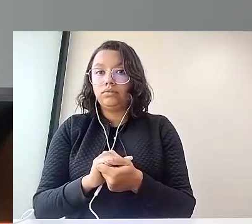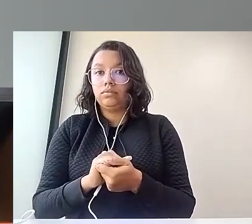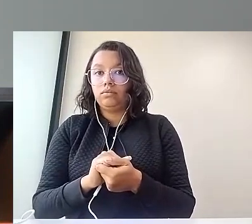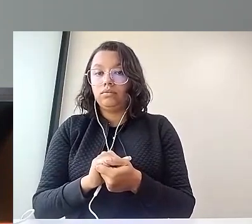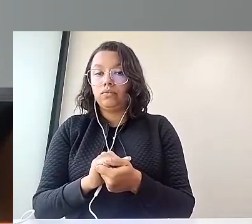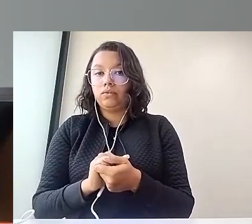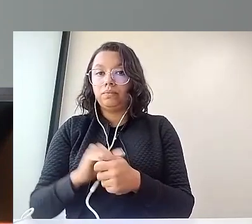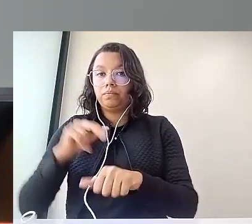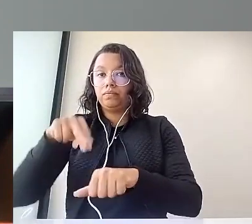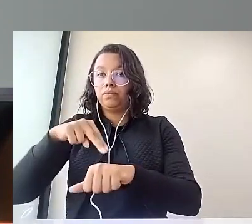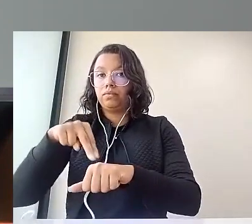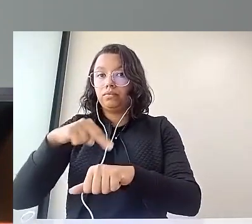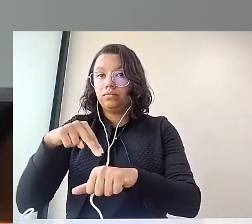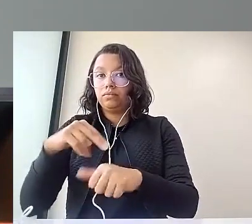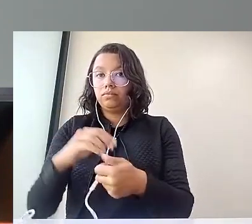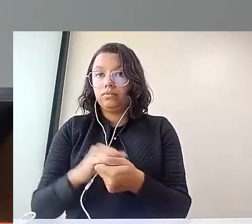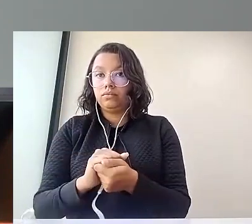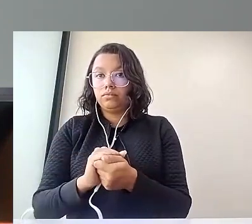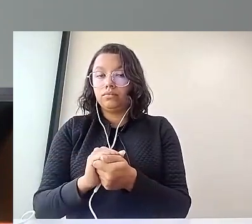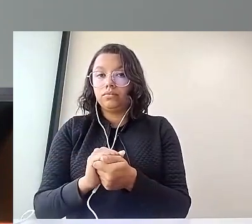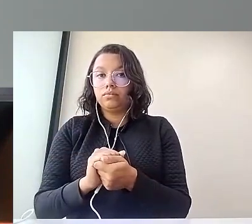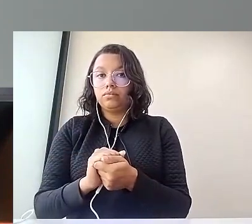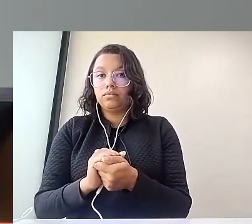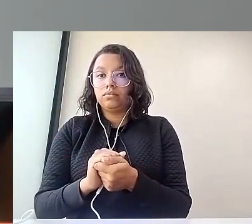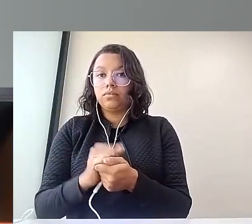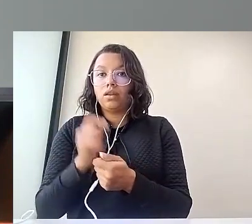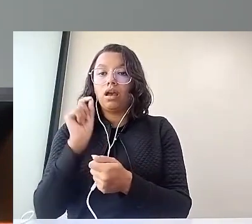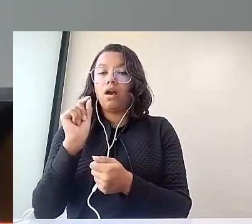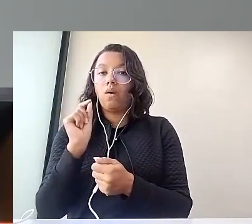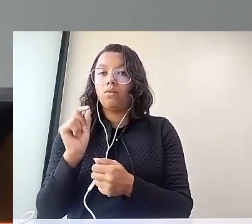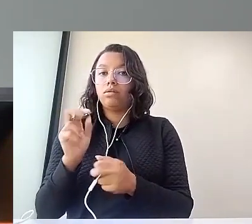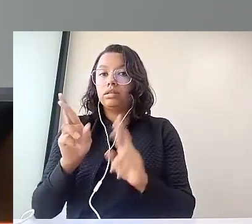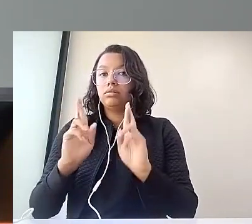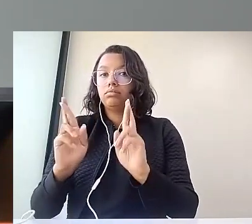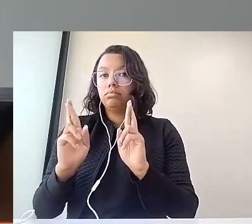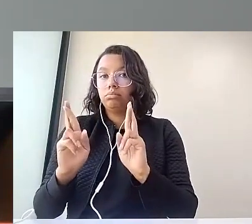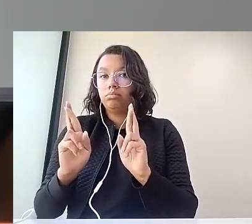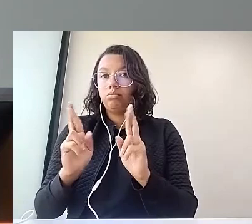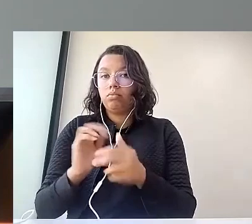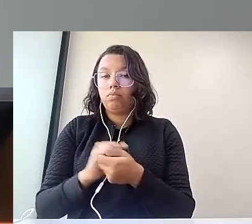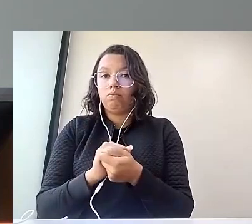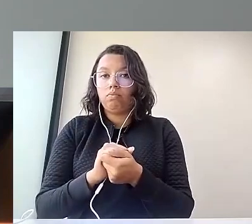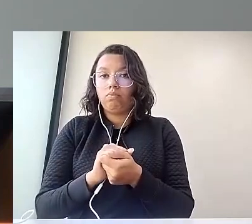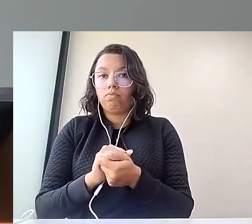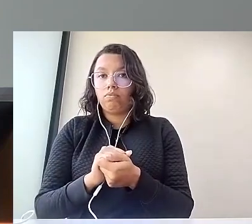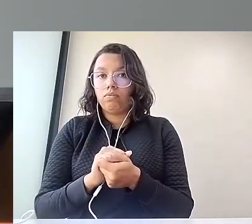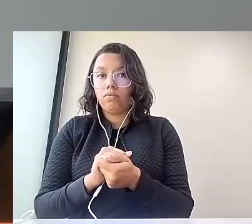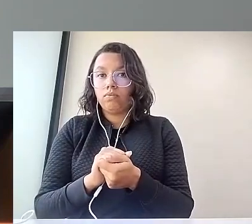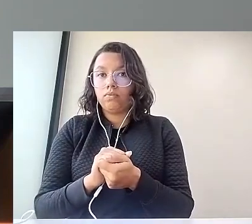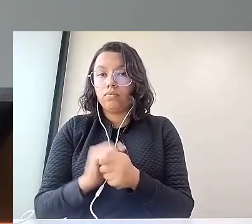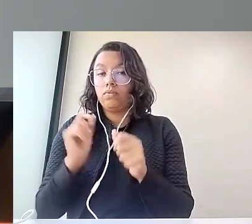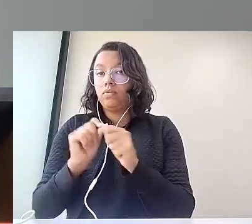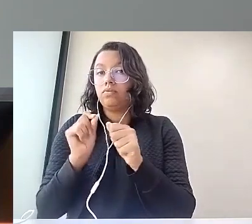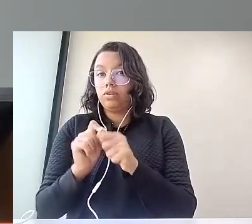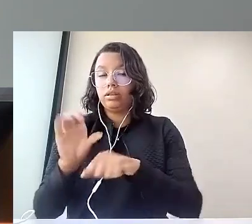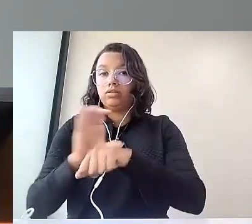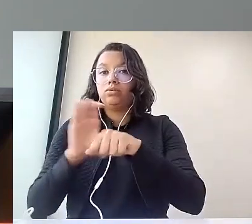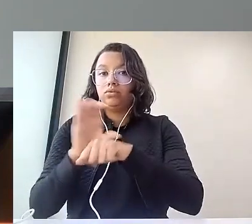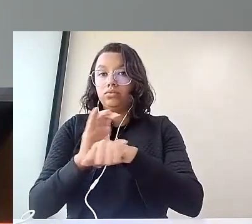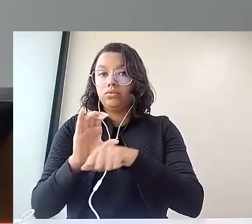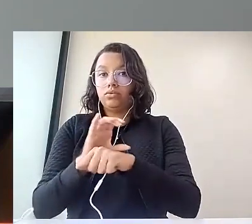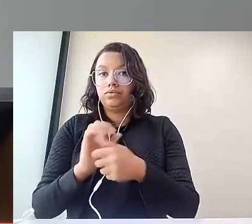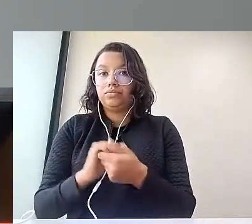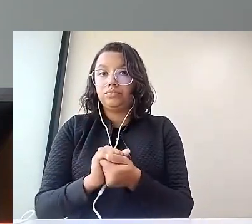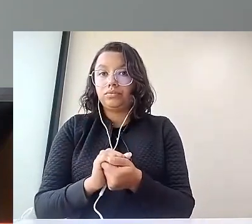nación, aunque se pretenda que es ella que establece las constituciones, en fin,